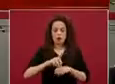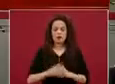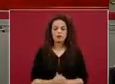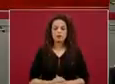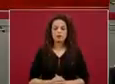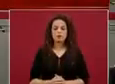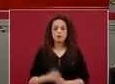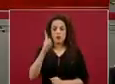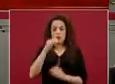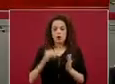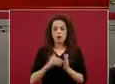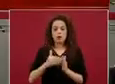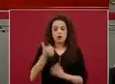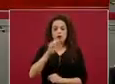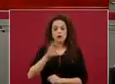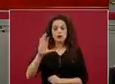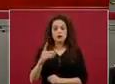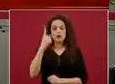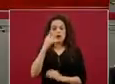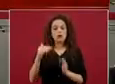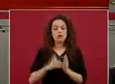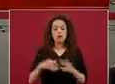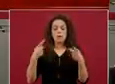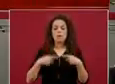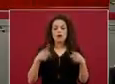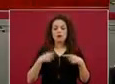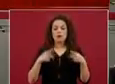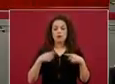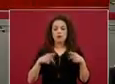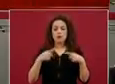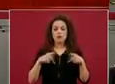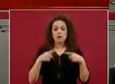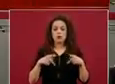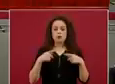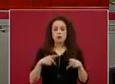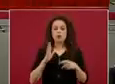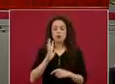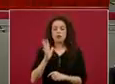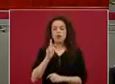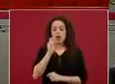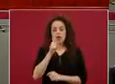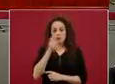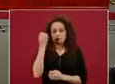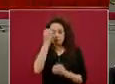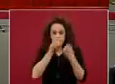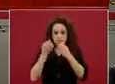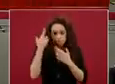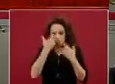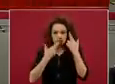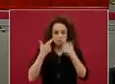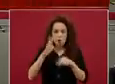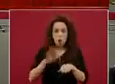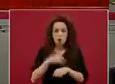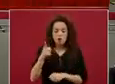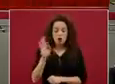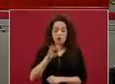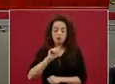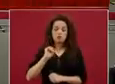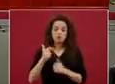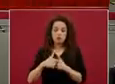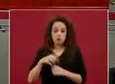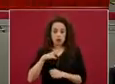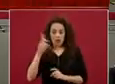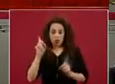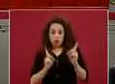Prácticamente 1.651.000 las personas que han entrado a protocolo de estudio por ser casos sospechosos de la